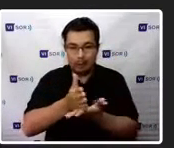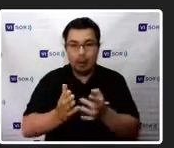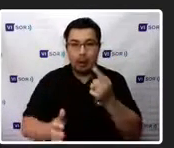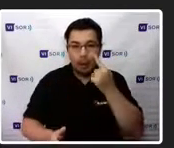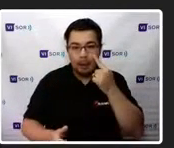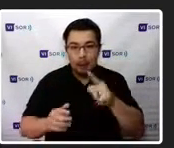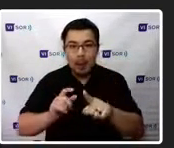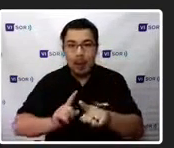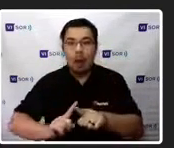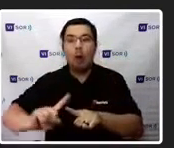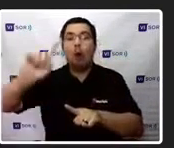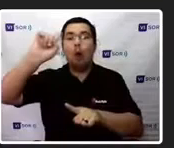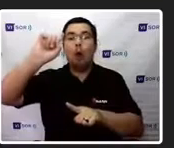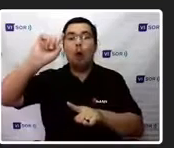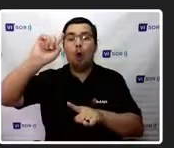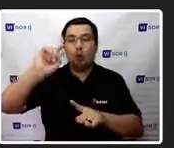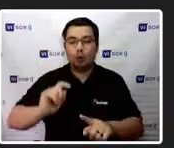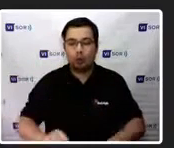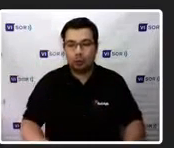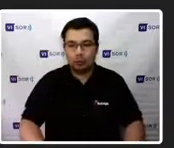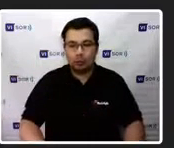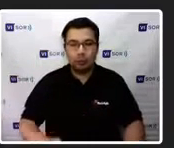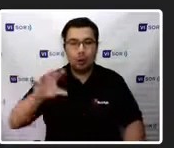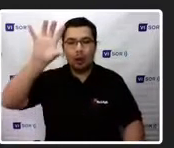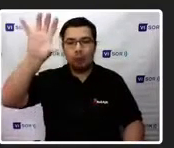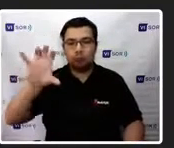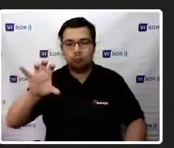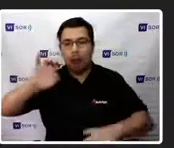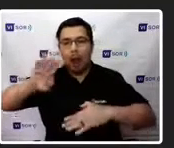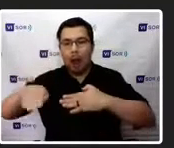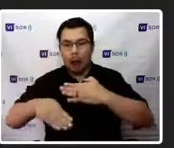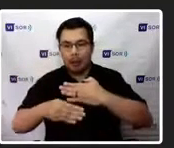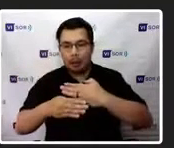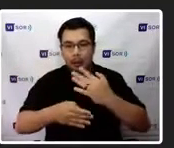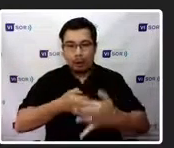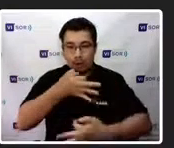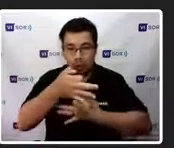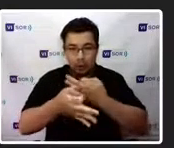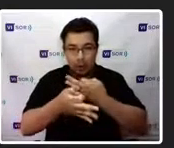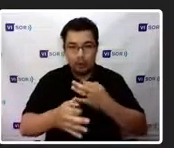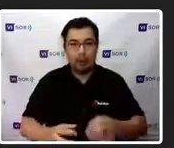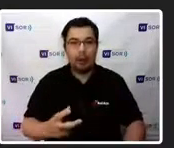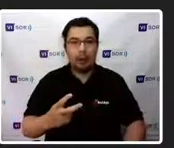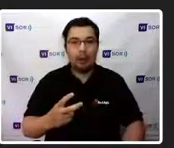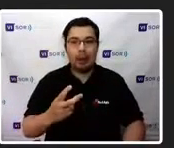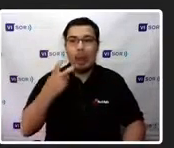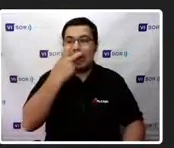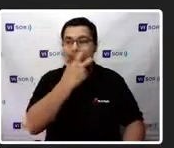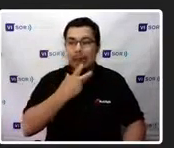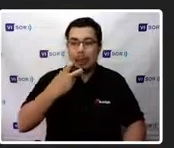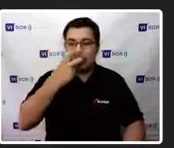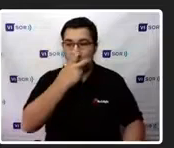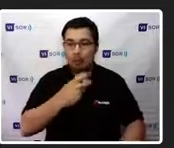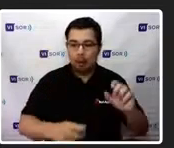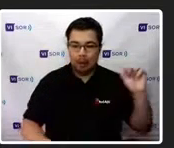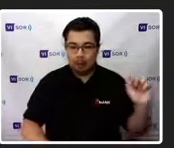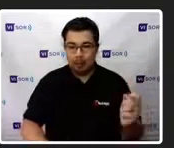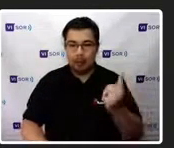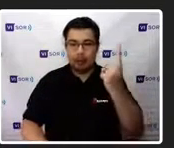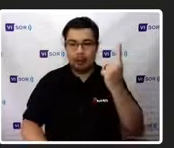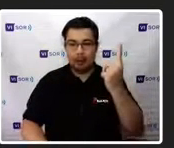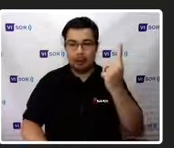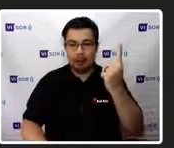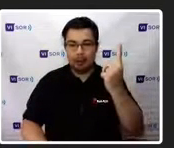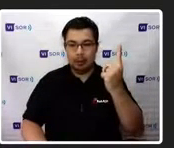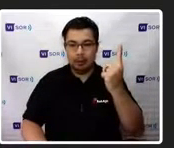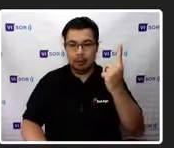más transversales de la malla. Ya como les dije, el idioma principal de la carrera de ecoturismo y de en general de las